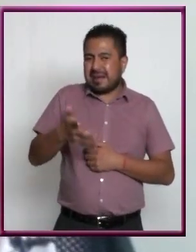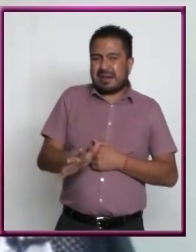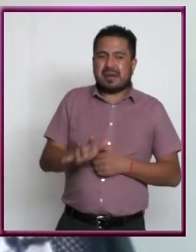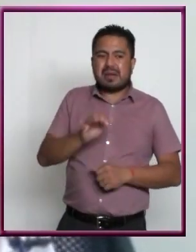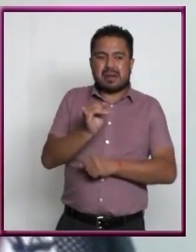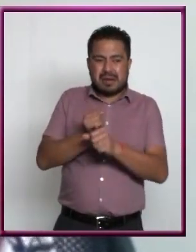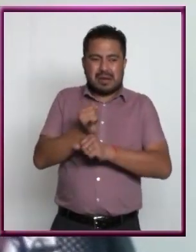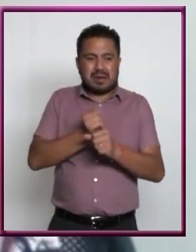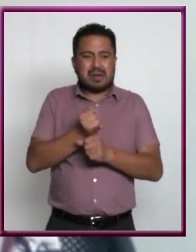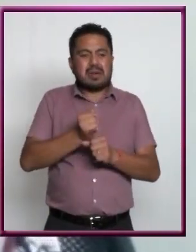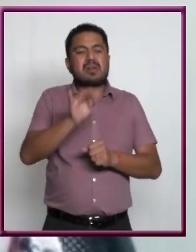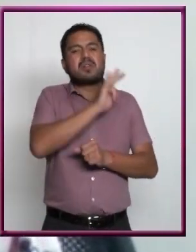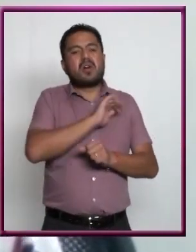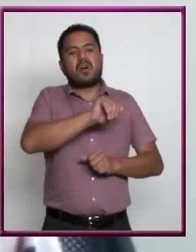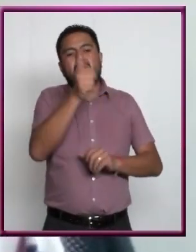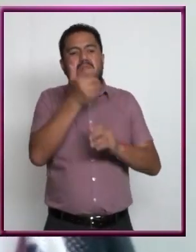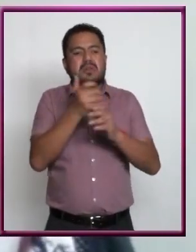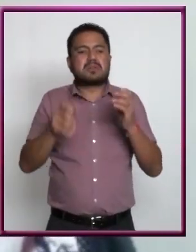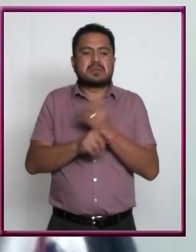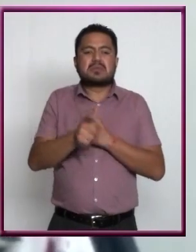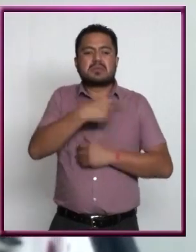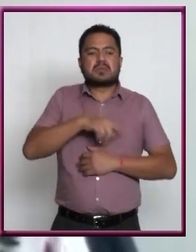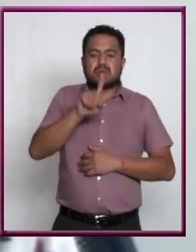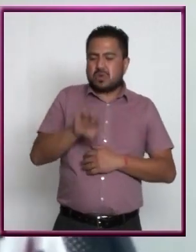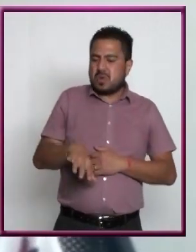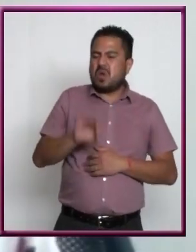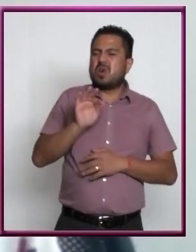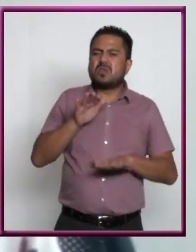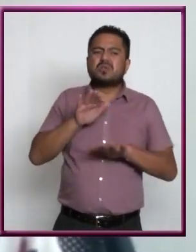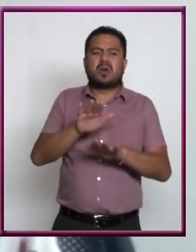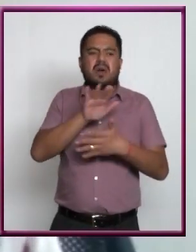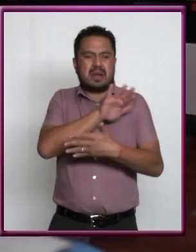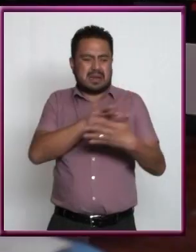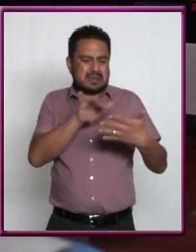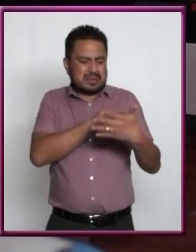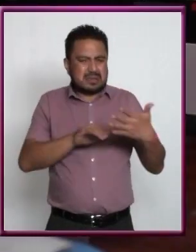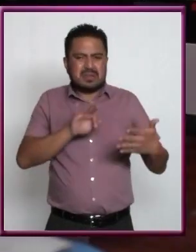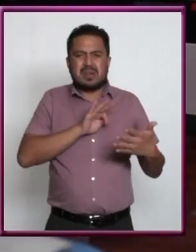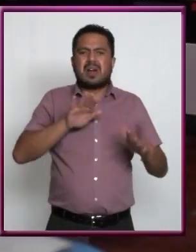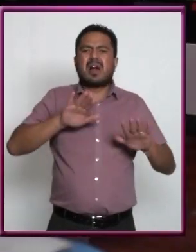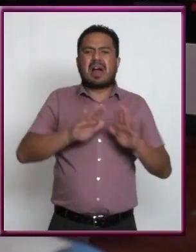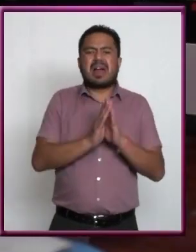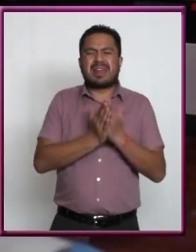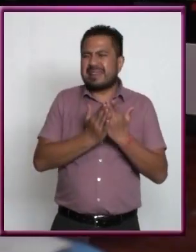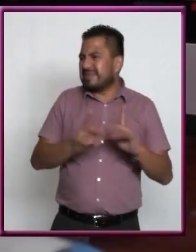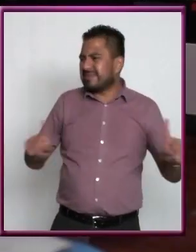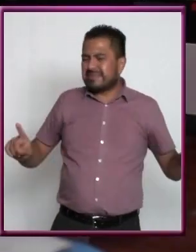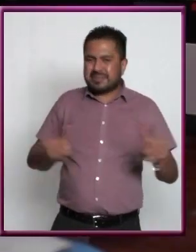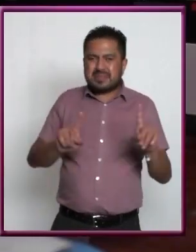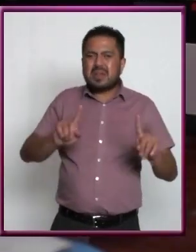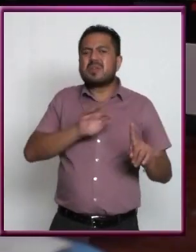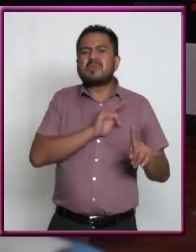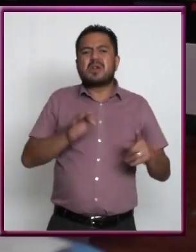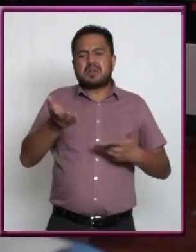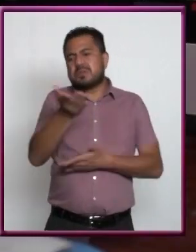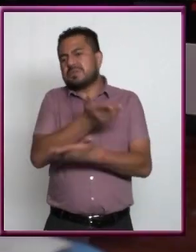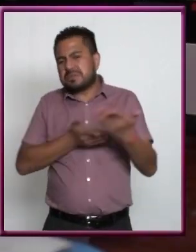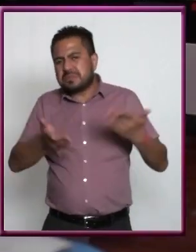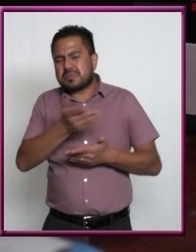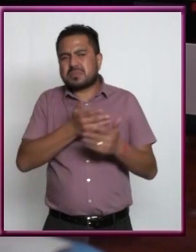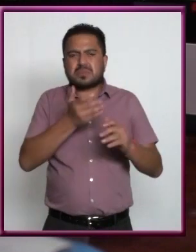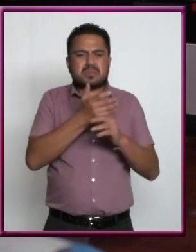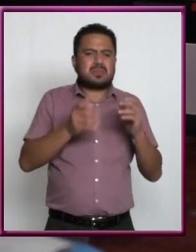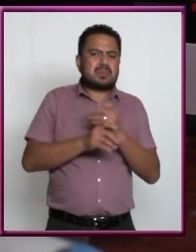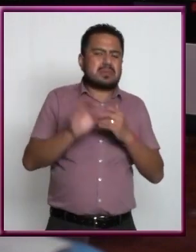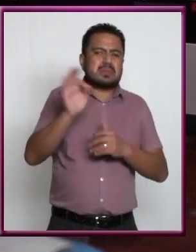que consultan, que tienen que ver con otras cosas, pues que uno sea sobre lectura, que uno sea sobre libros, que puedan compartir ahí